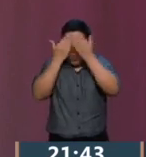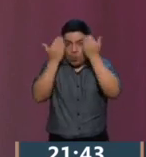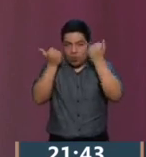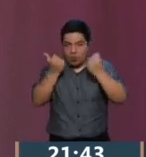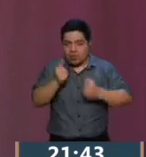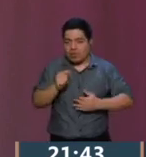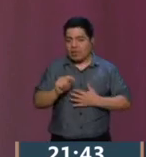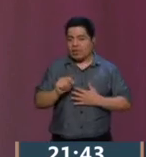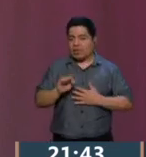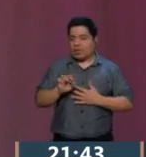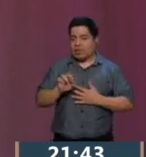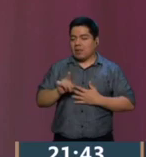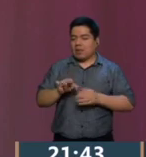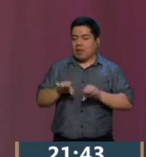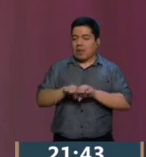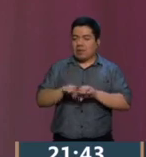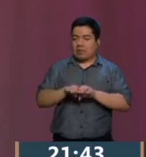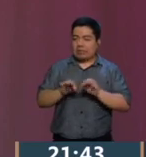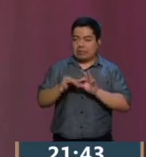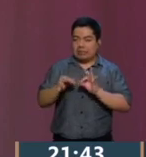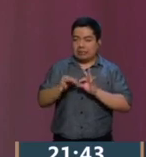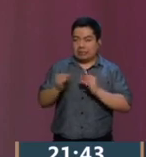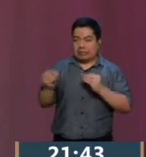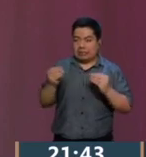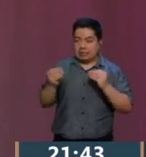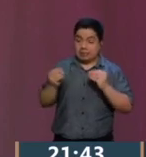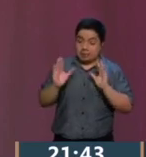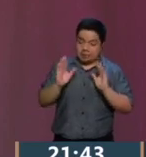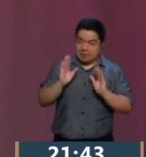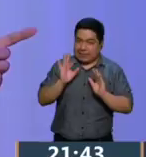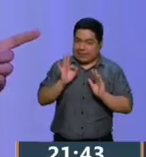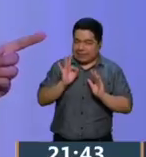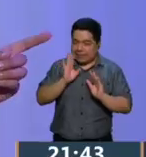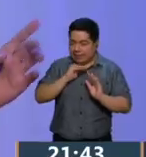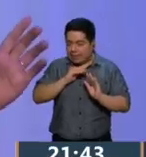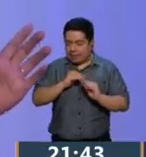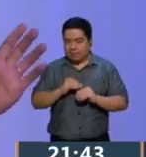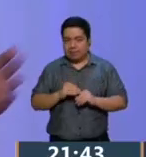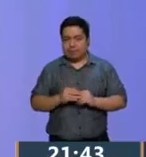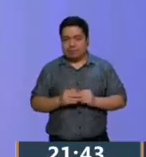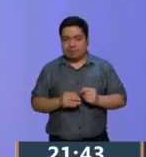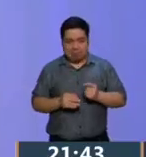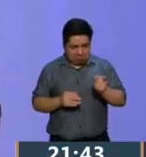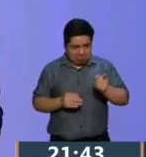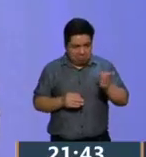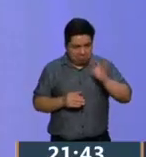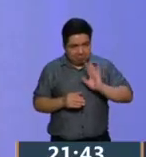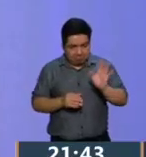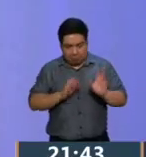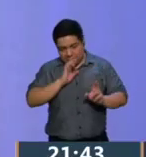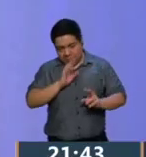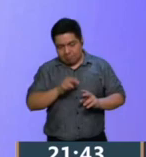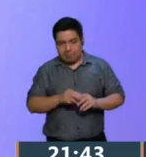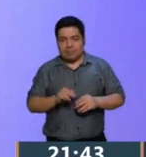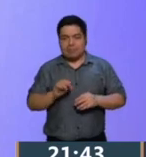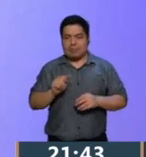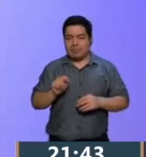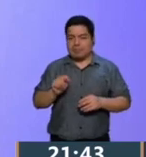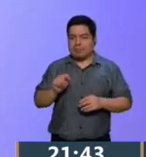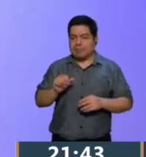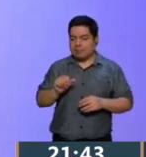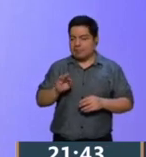Taboada en este debate, pero creo que le va a ir mal. Pues yo creo que por personales, alusiones, ¿no? Sí, adelante. Por favor, por A favor. Santiago le va a